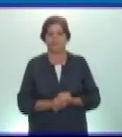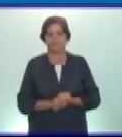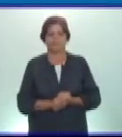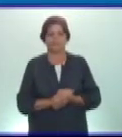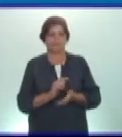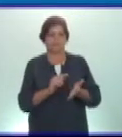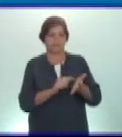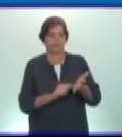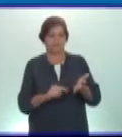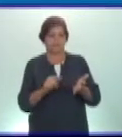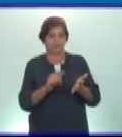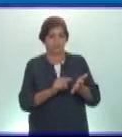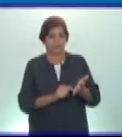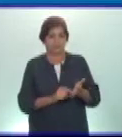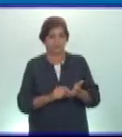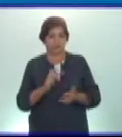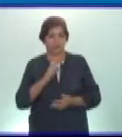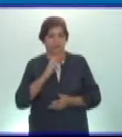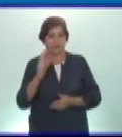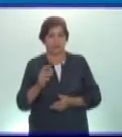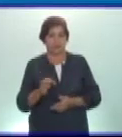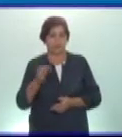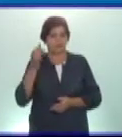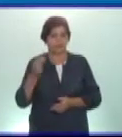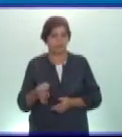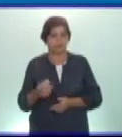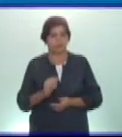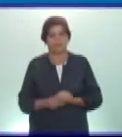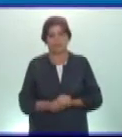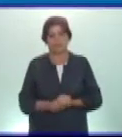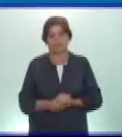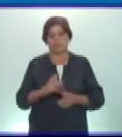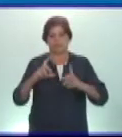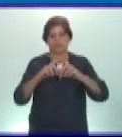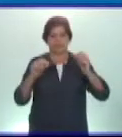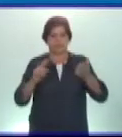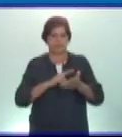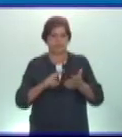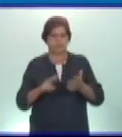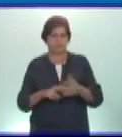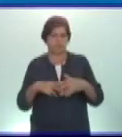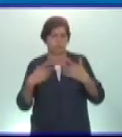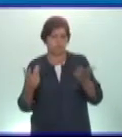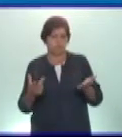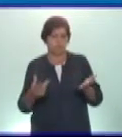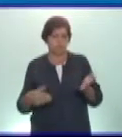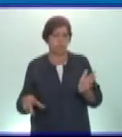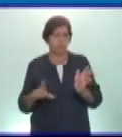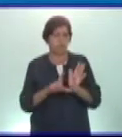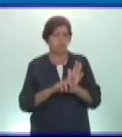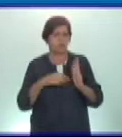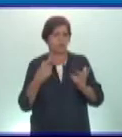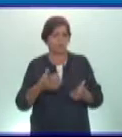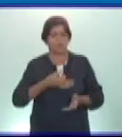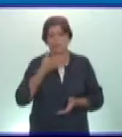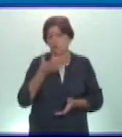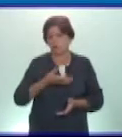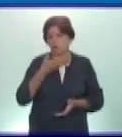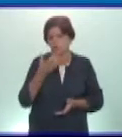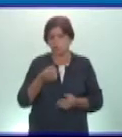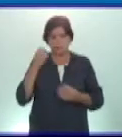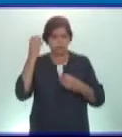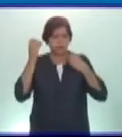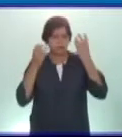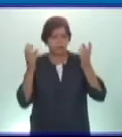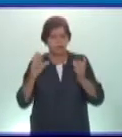Marca la respuesta correcta. El texto leído es una leyenda, un cuento, una adivinanza, un